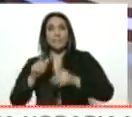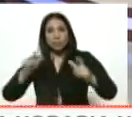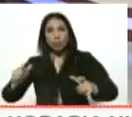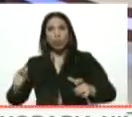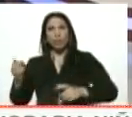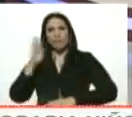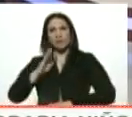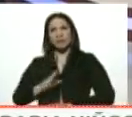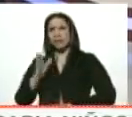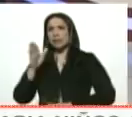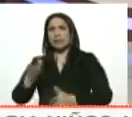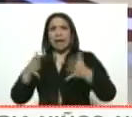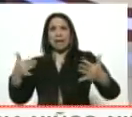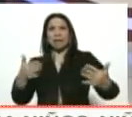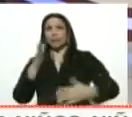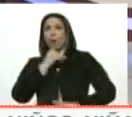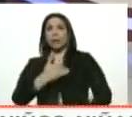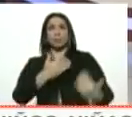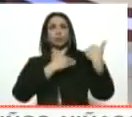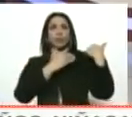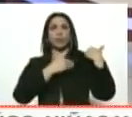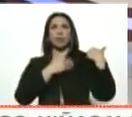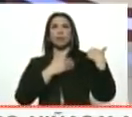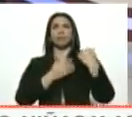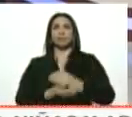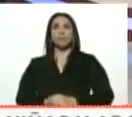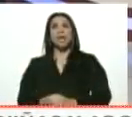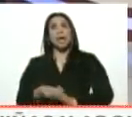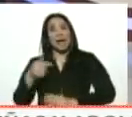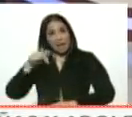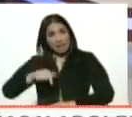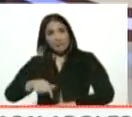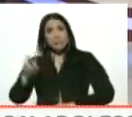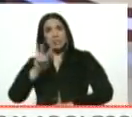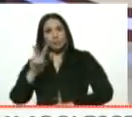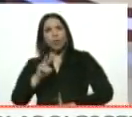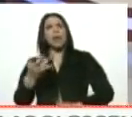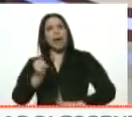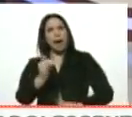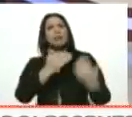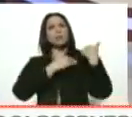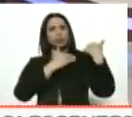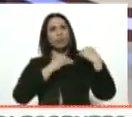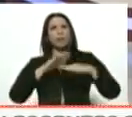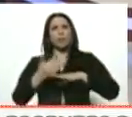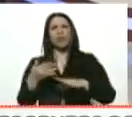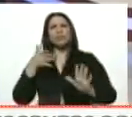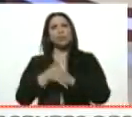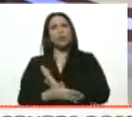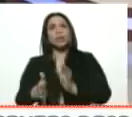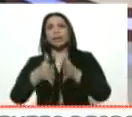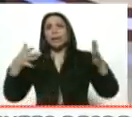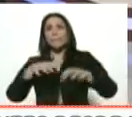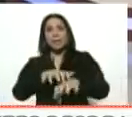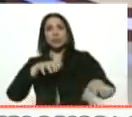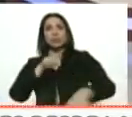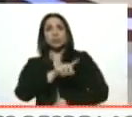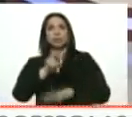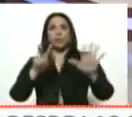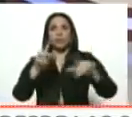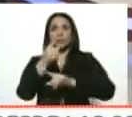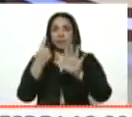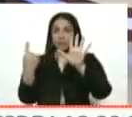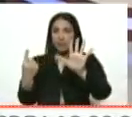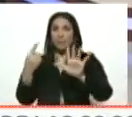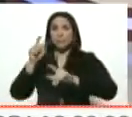enorme responsabilidad que ha tenido el gobierno bolivariano. También se refirió al tema de los casos asintomáticos. La enorme mayoría, 126 de los